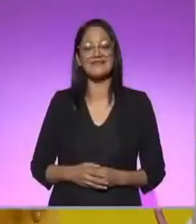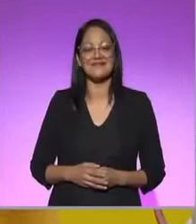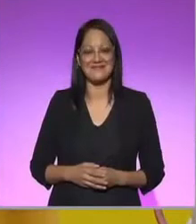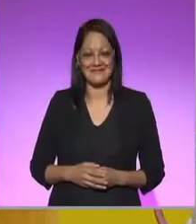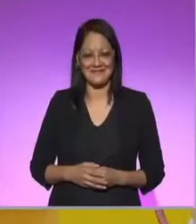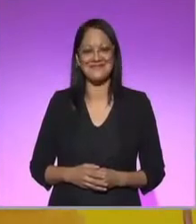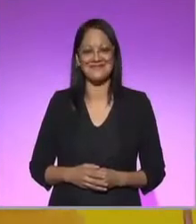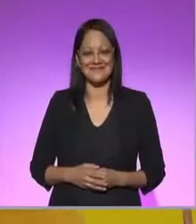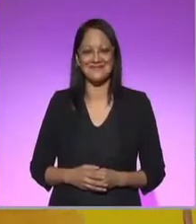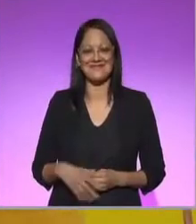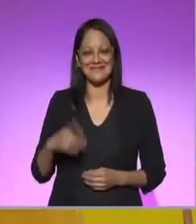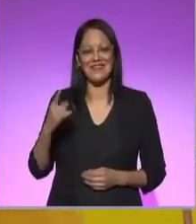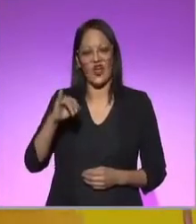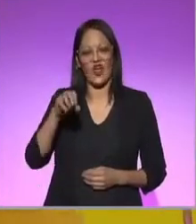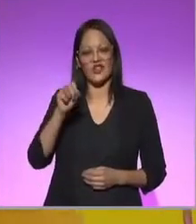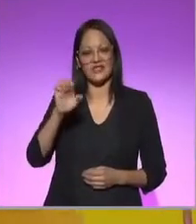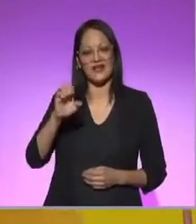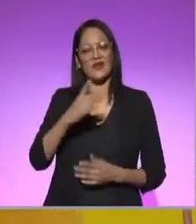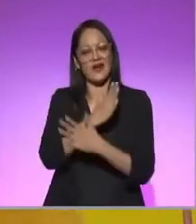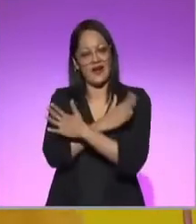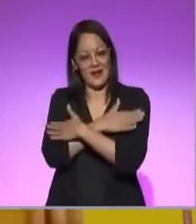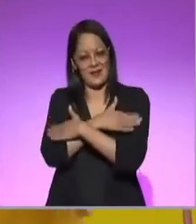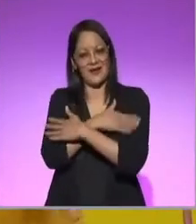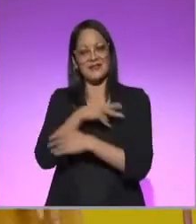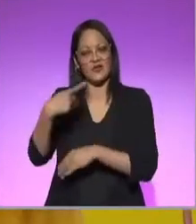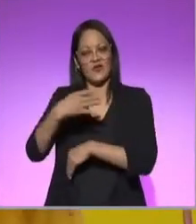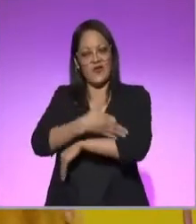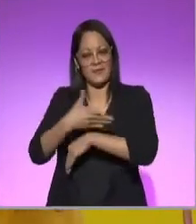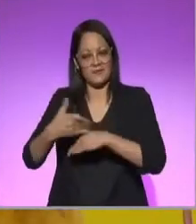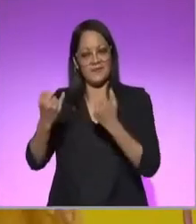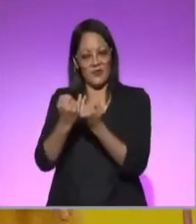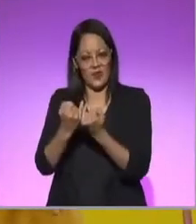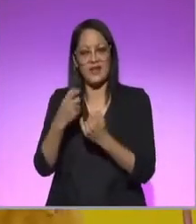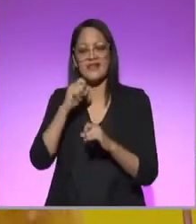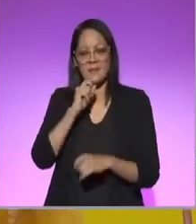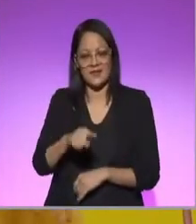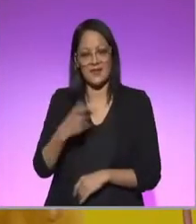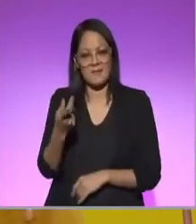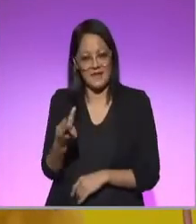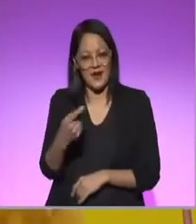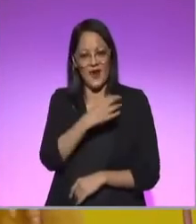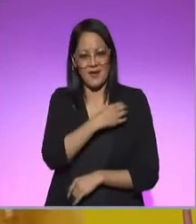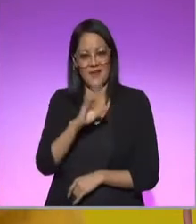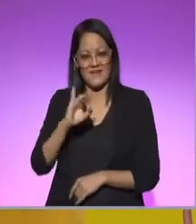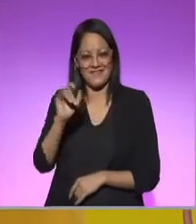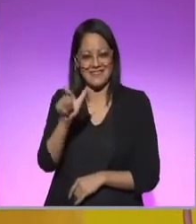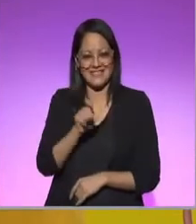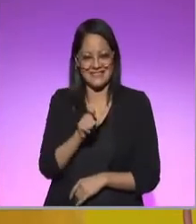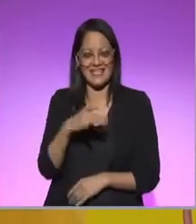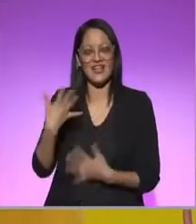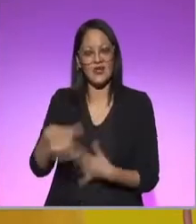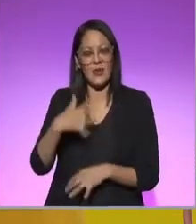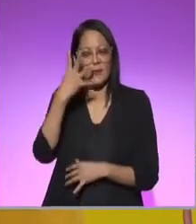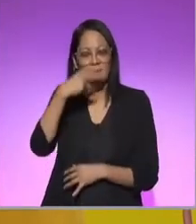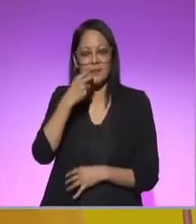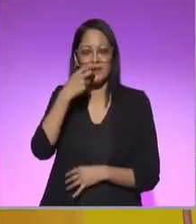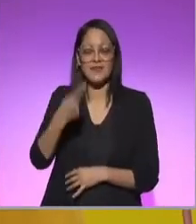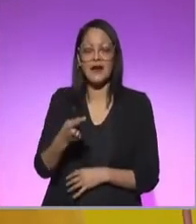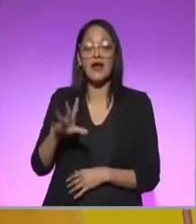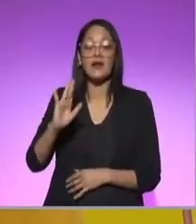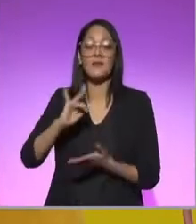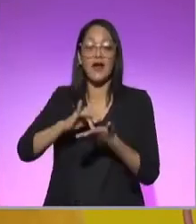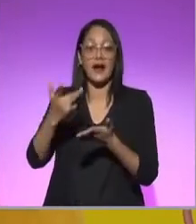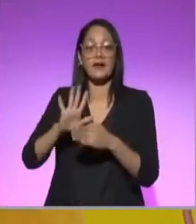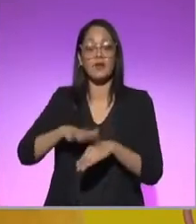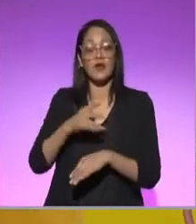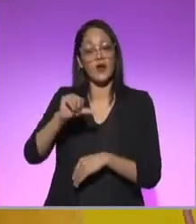José, un abrazo muy grande para ti, para tu familia y para tu Capitán Fix, tu perrito precioso. Muchas gracias por compartir este domingo,